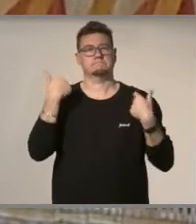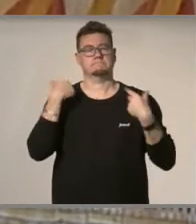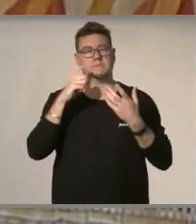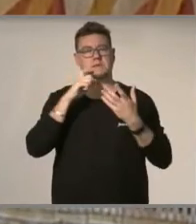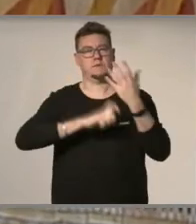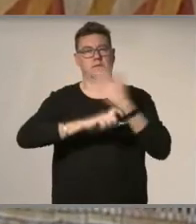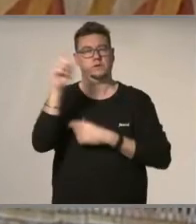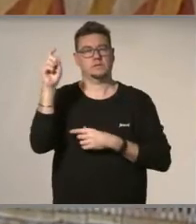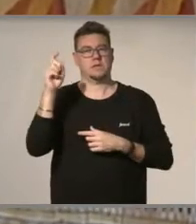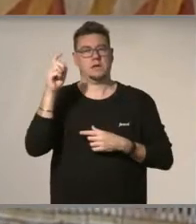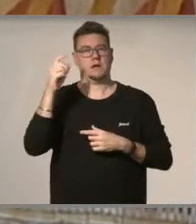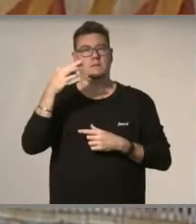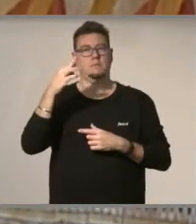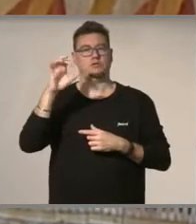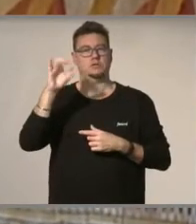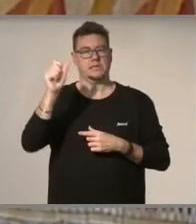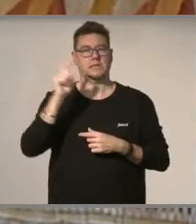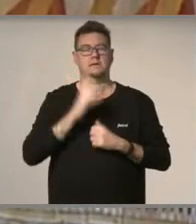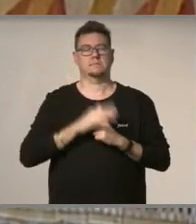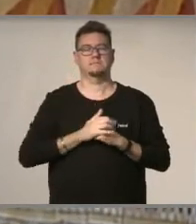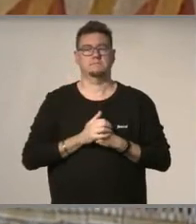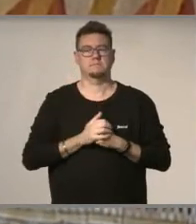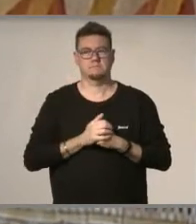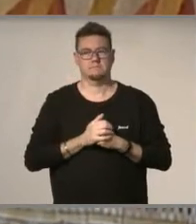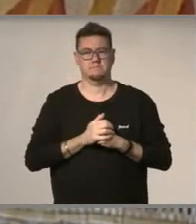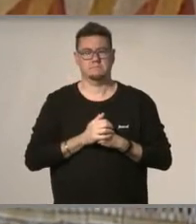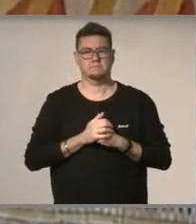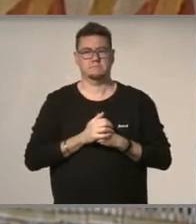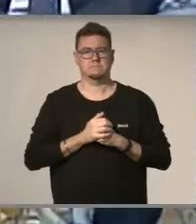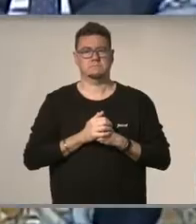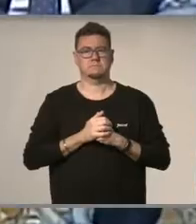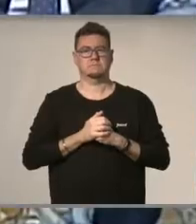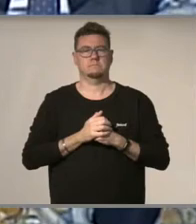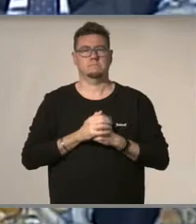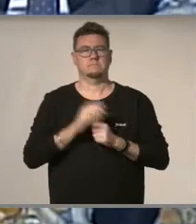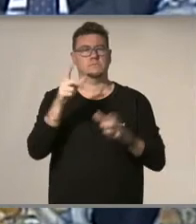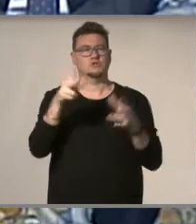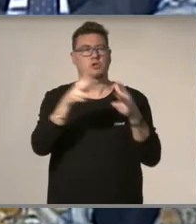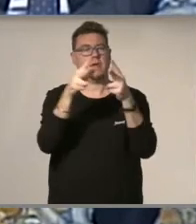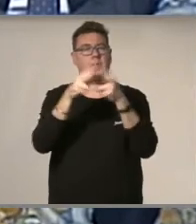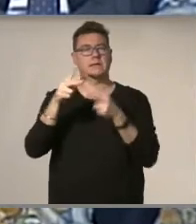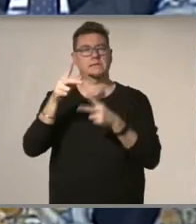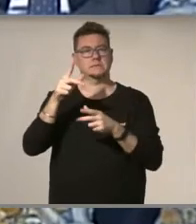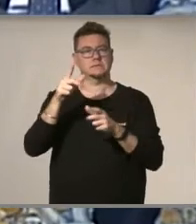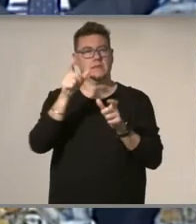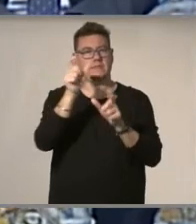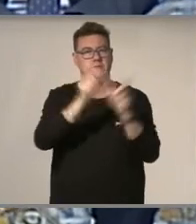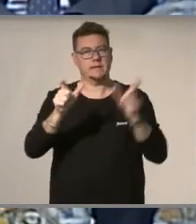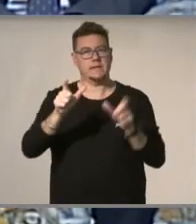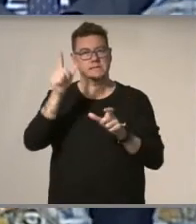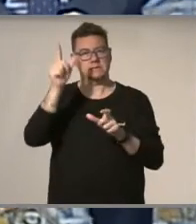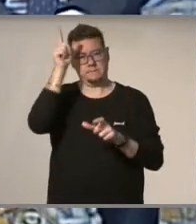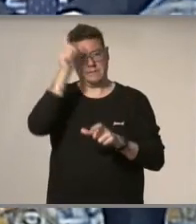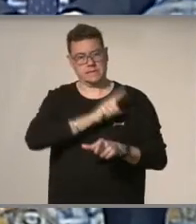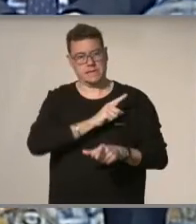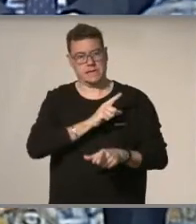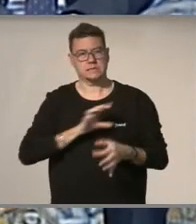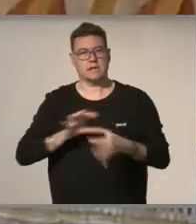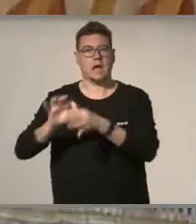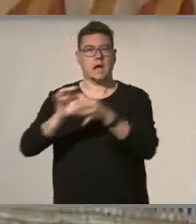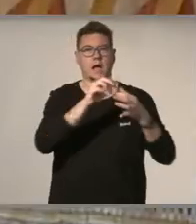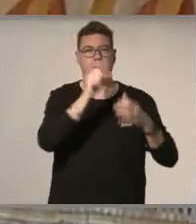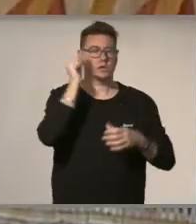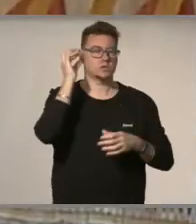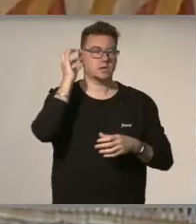general, vicepresidente de la Fundación Broseta, autoridades civiles y militares, amigos y